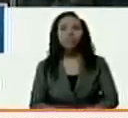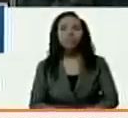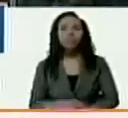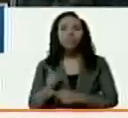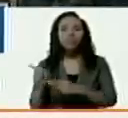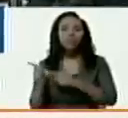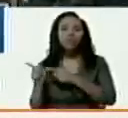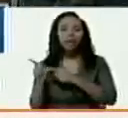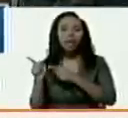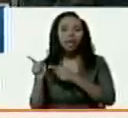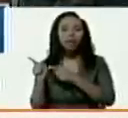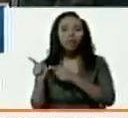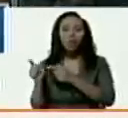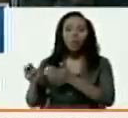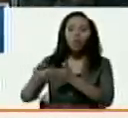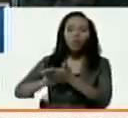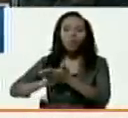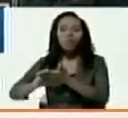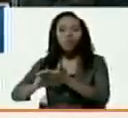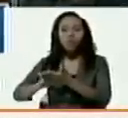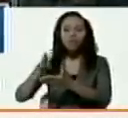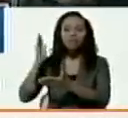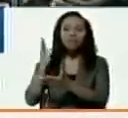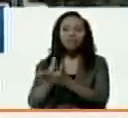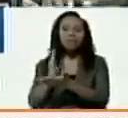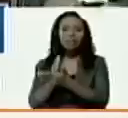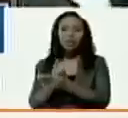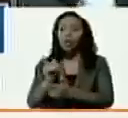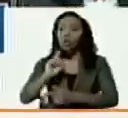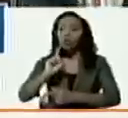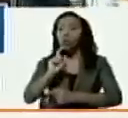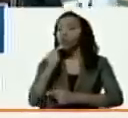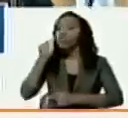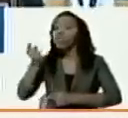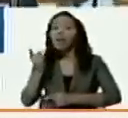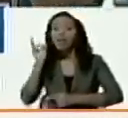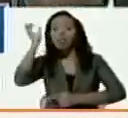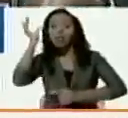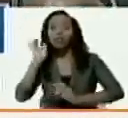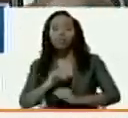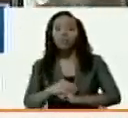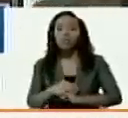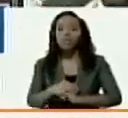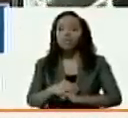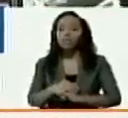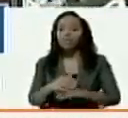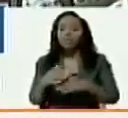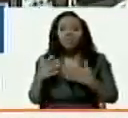Son los conciliadores de siempre, ¿no? No, no digas tal cosa. ¿Qué dirán?